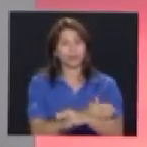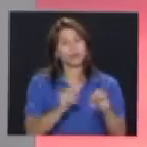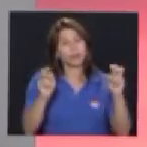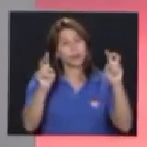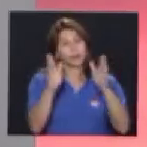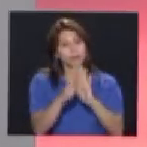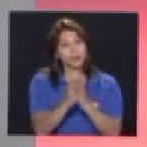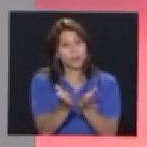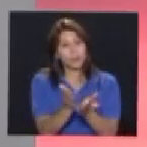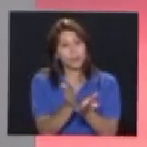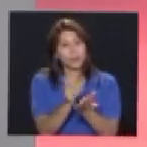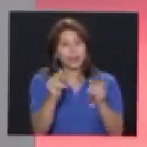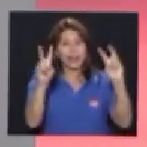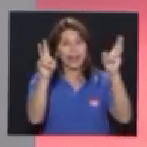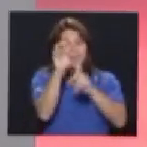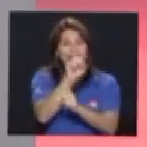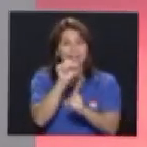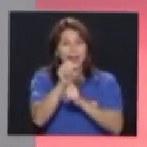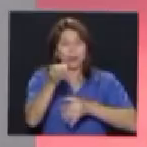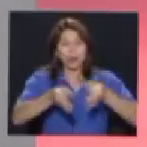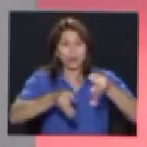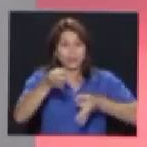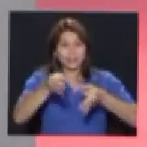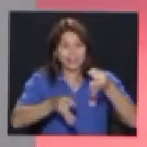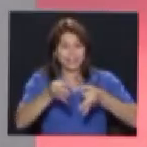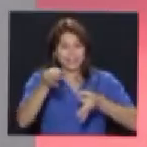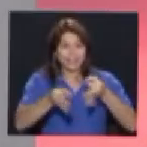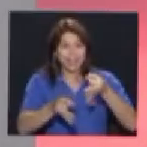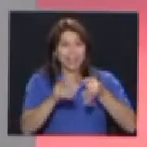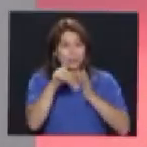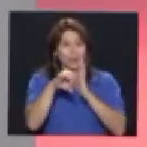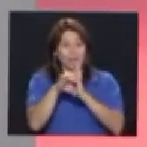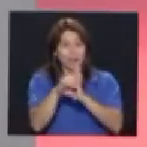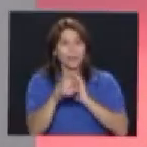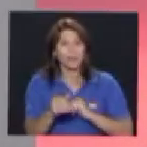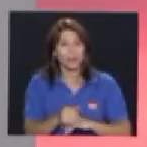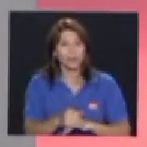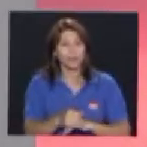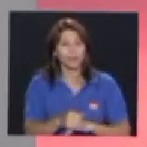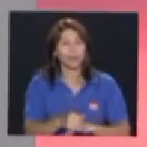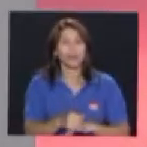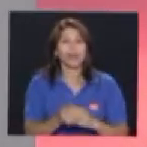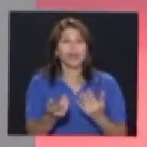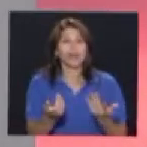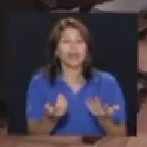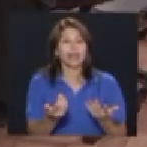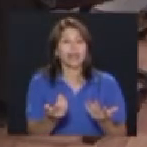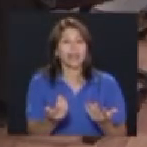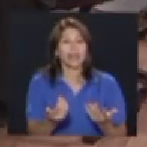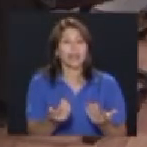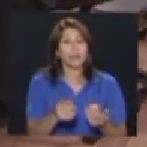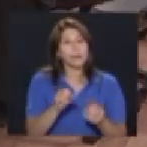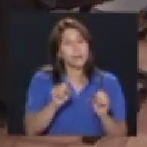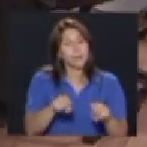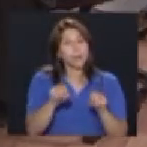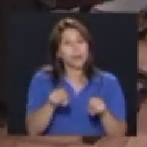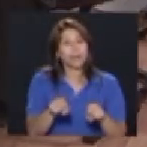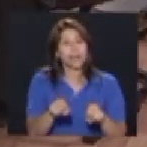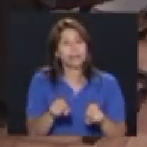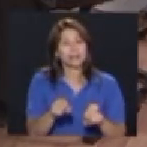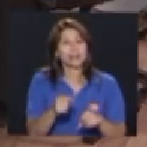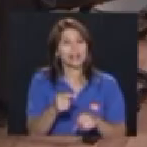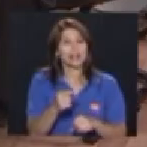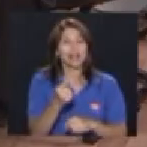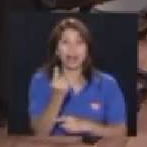justicia sería tal vez el mejor ejemplo de pregunta, podría ser el único, igual que este tema de